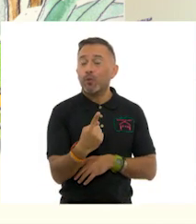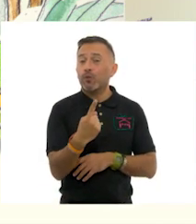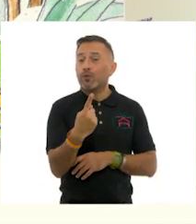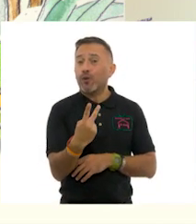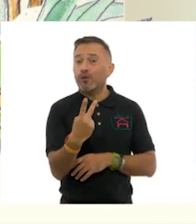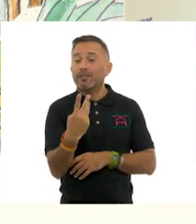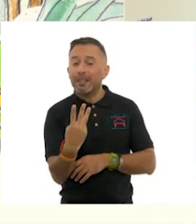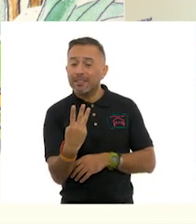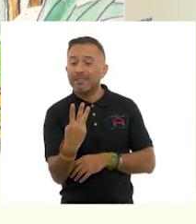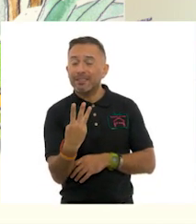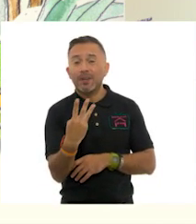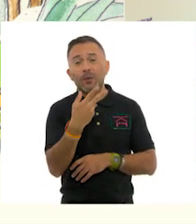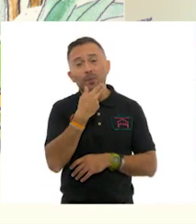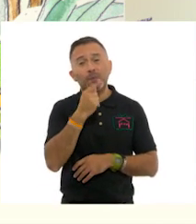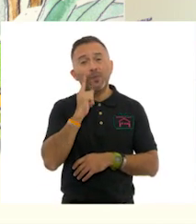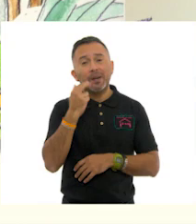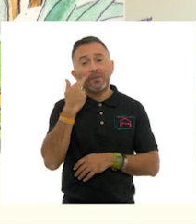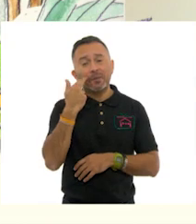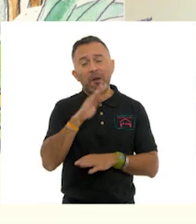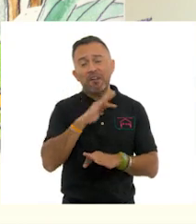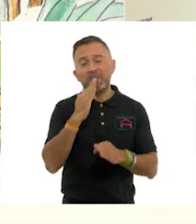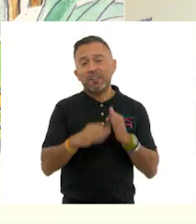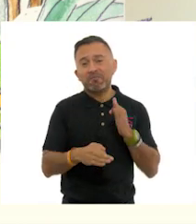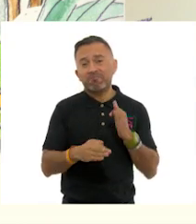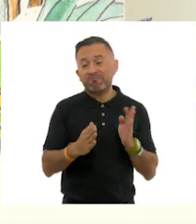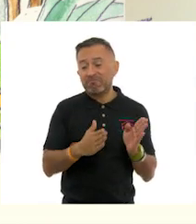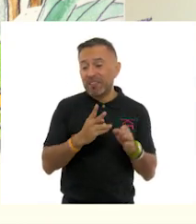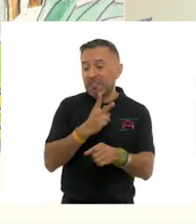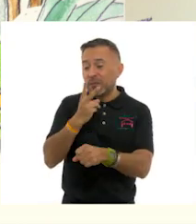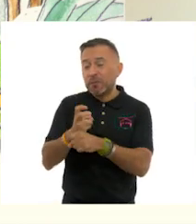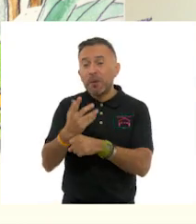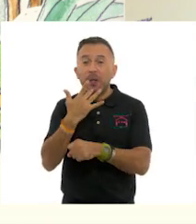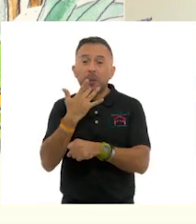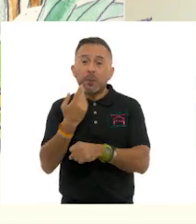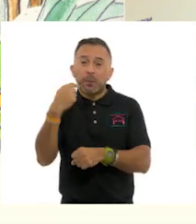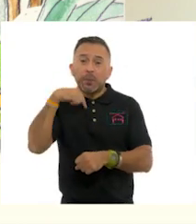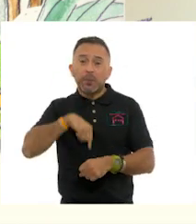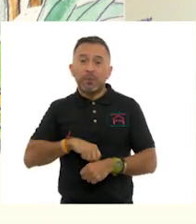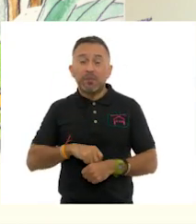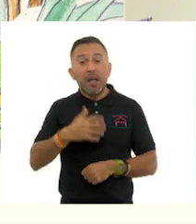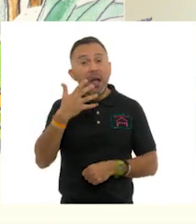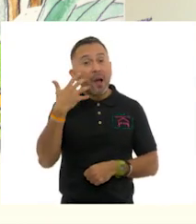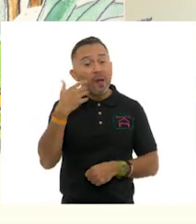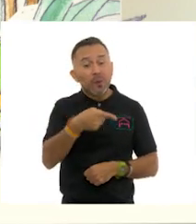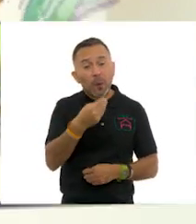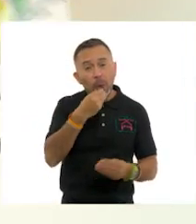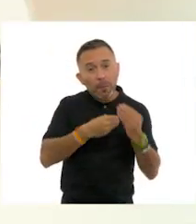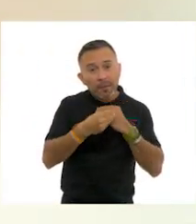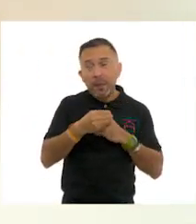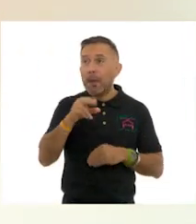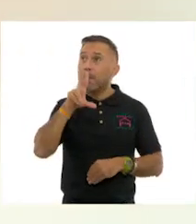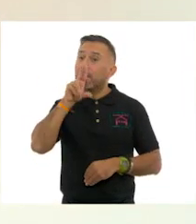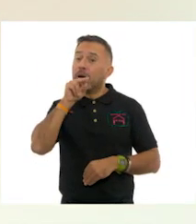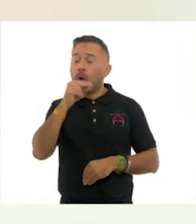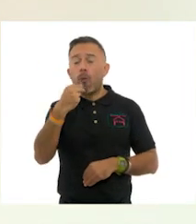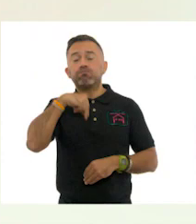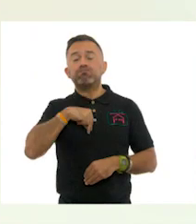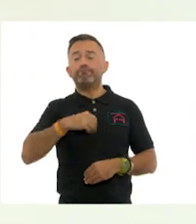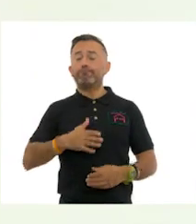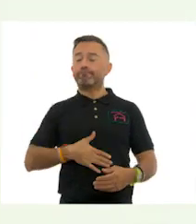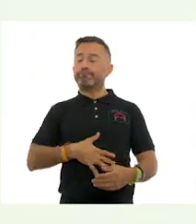y ratona. Y el rana después, los gatos comieron y el pato cenó. Y mamá